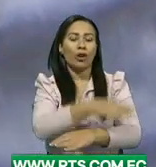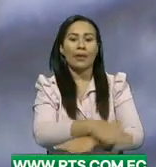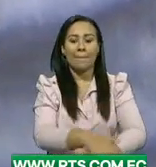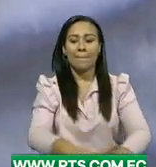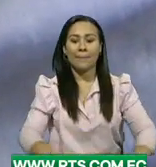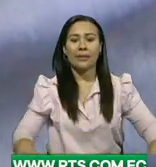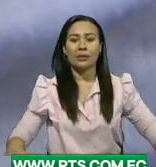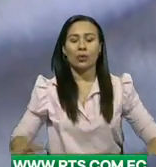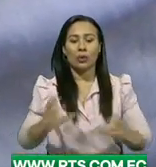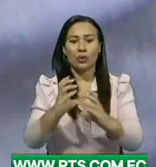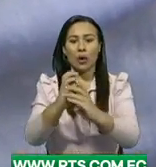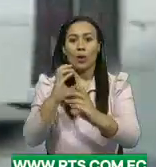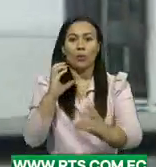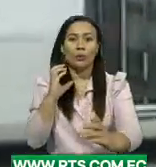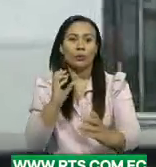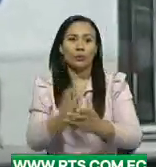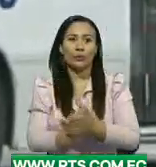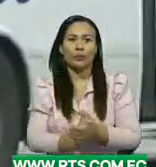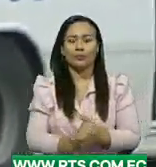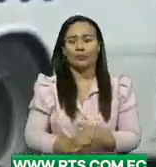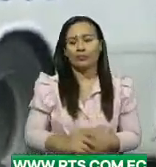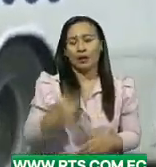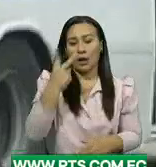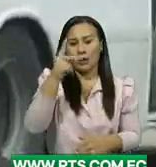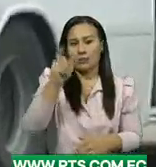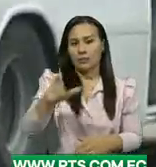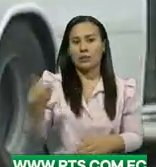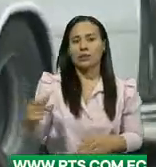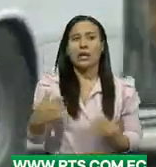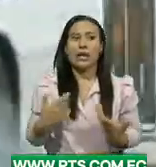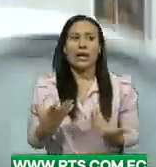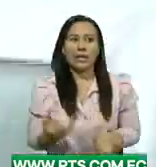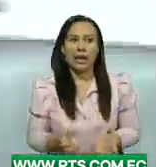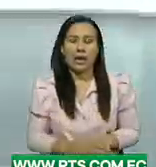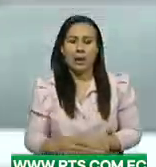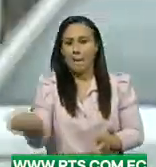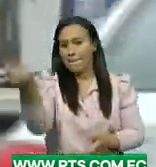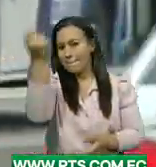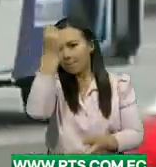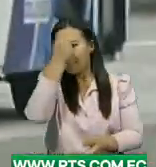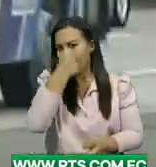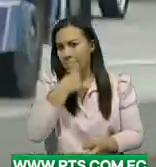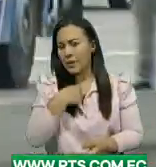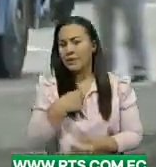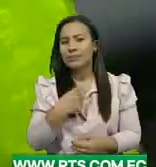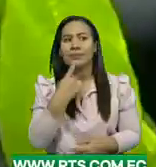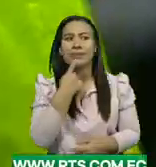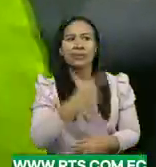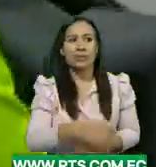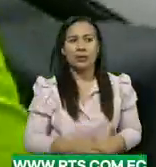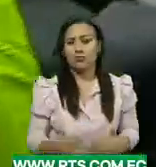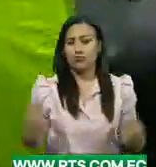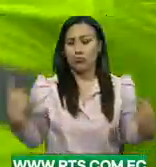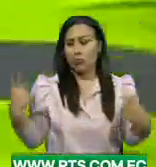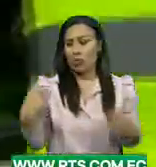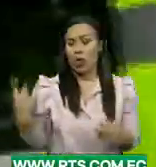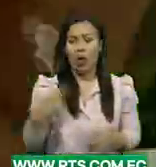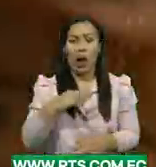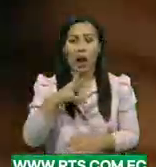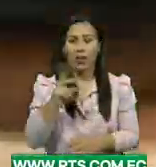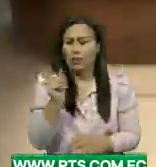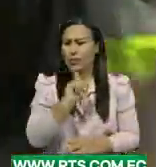piso del autobús. Allí, los acusados pretendieron agredir al dueño del aparato asegurando que ellos no